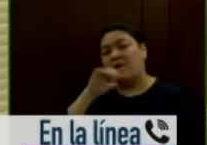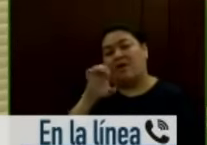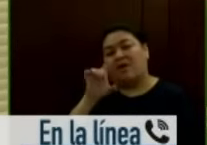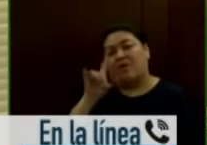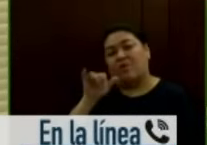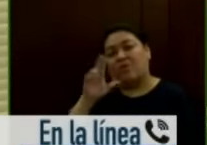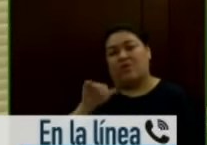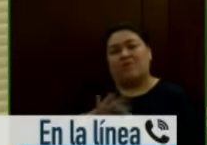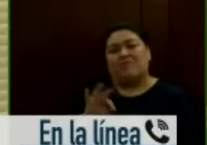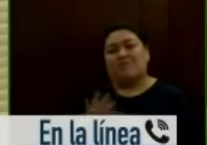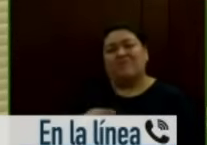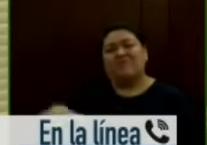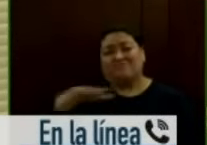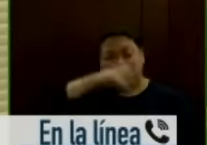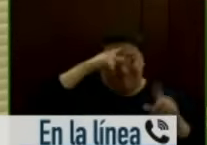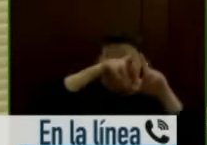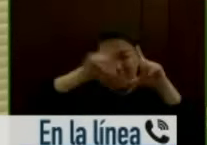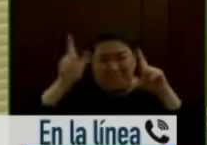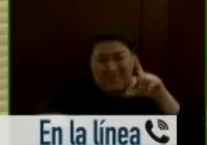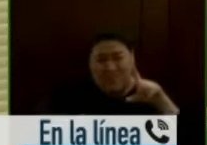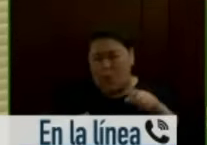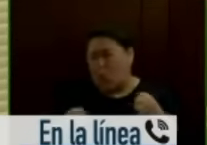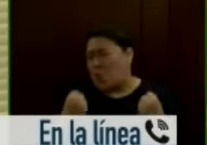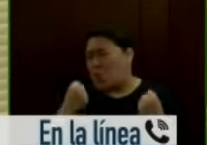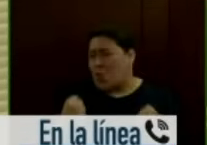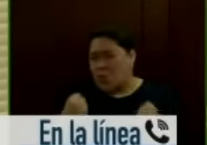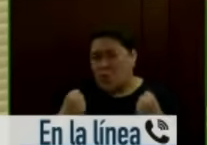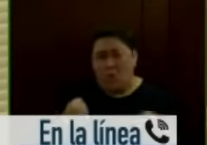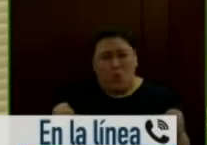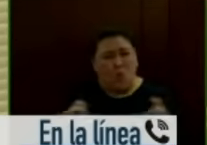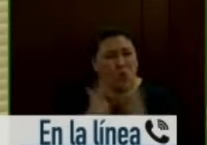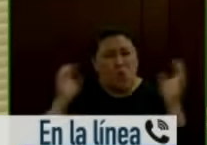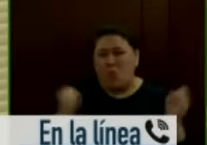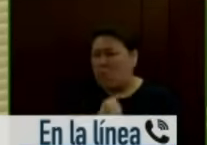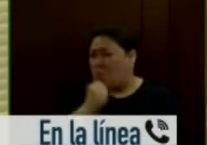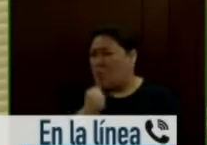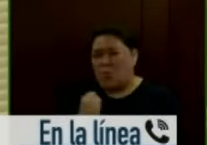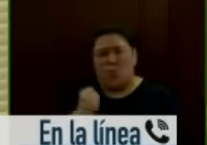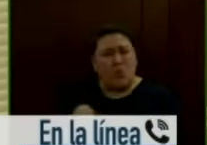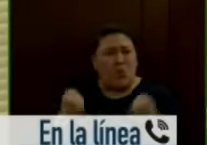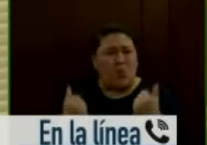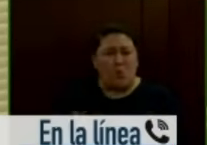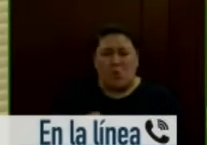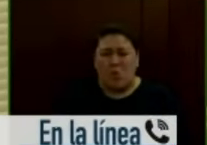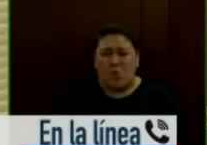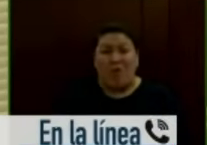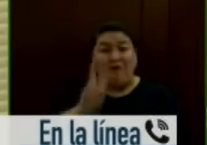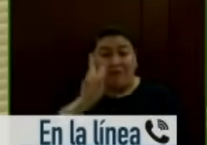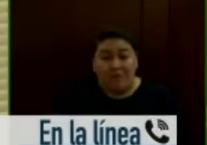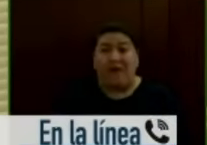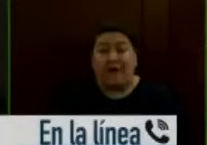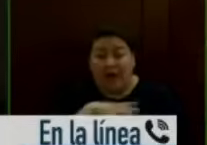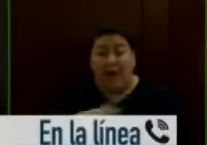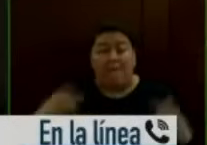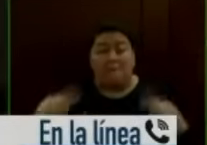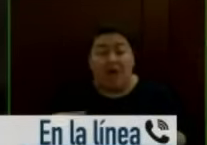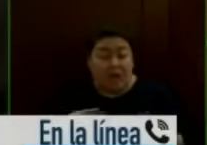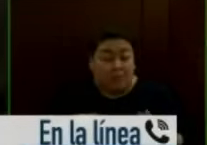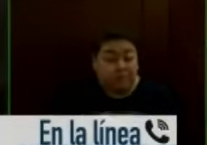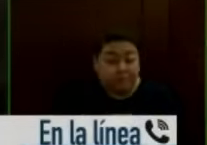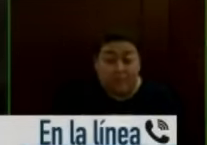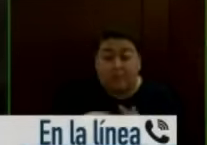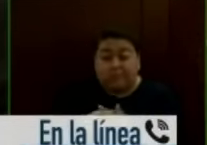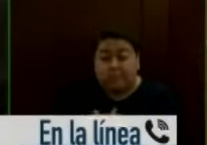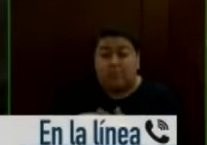del tribunal creo que es muy bueno, que es empezar a dialogar, y yo desde la Cámara empujaré este tipo de diálogos